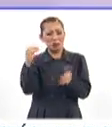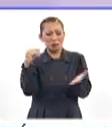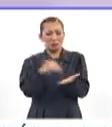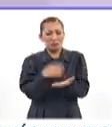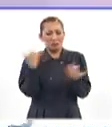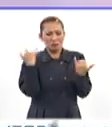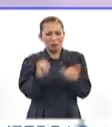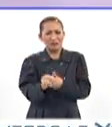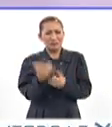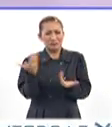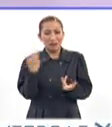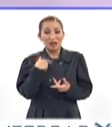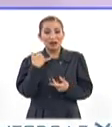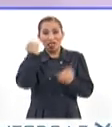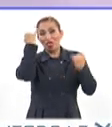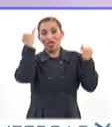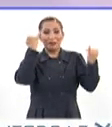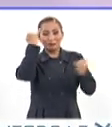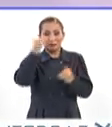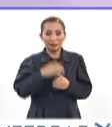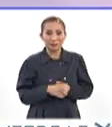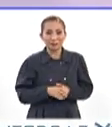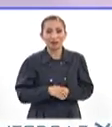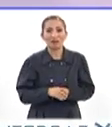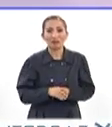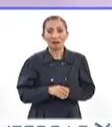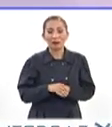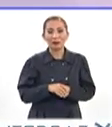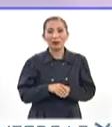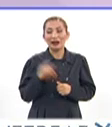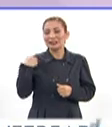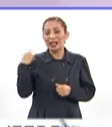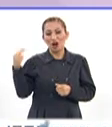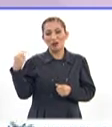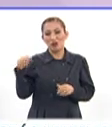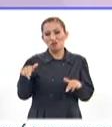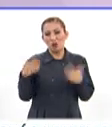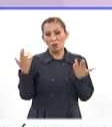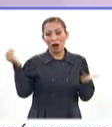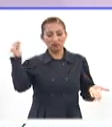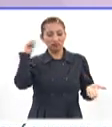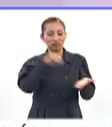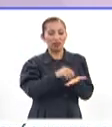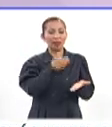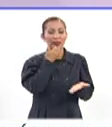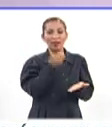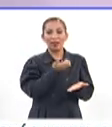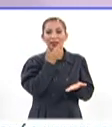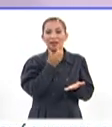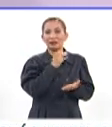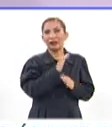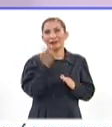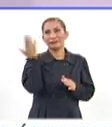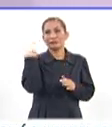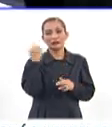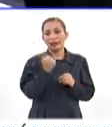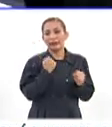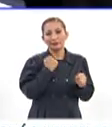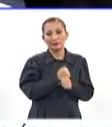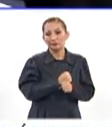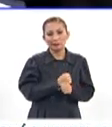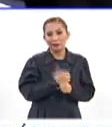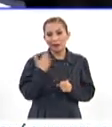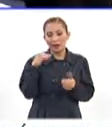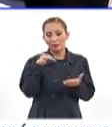repente la ciudadanía pues recurre a esta tradición a veces ya tan